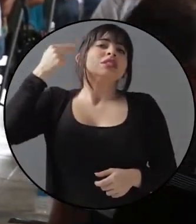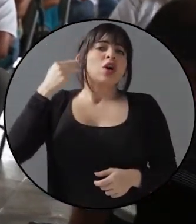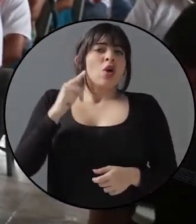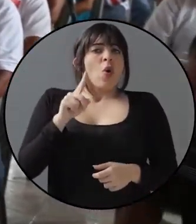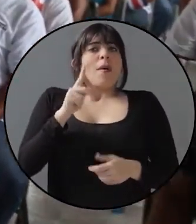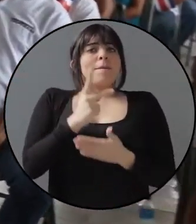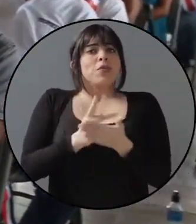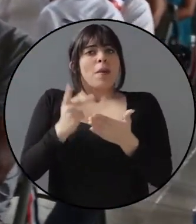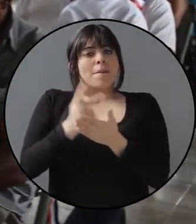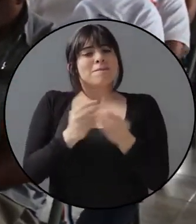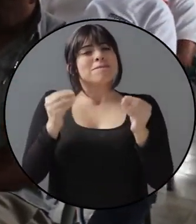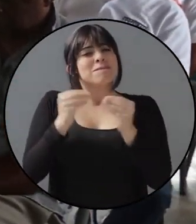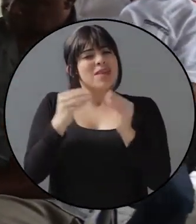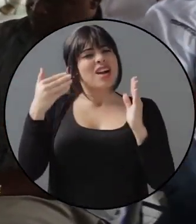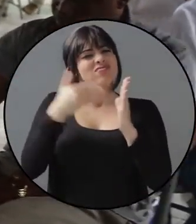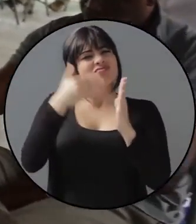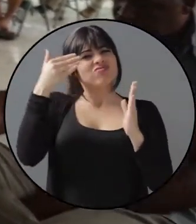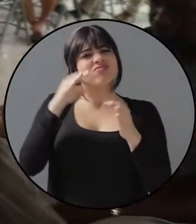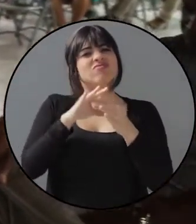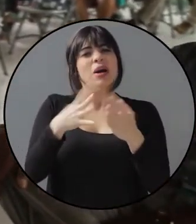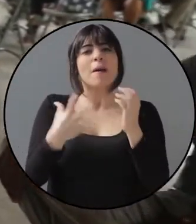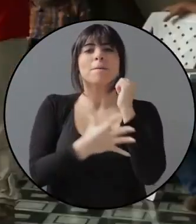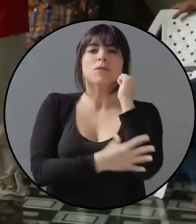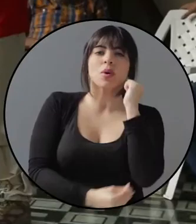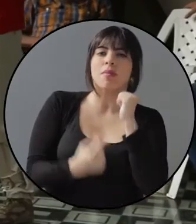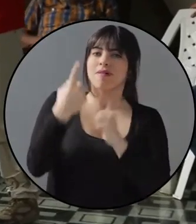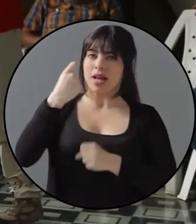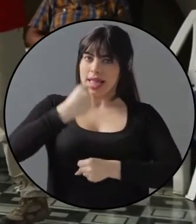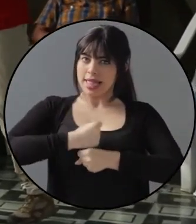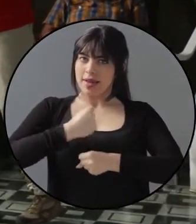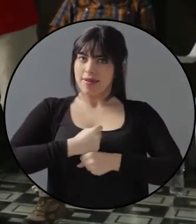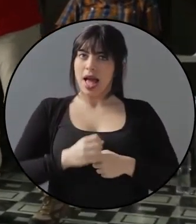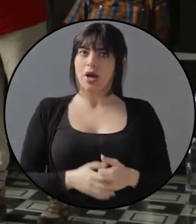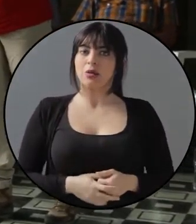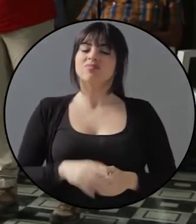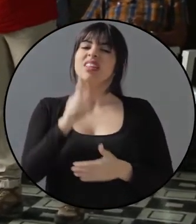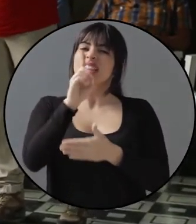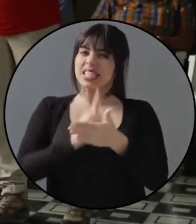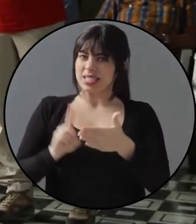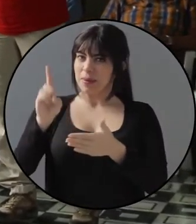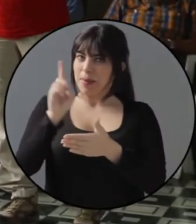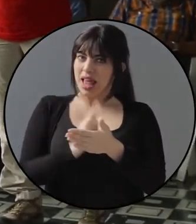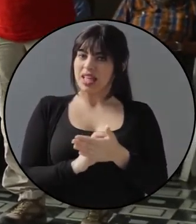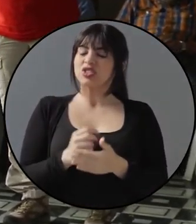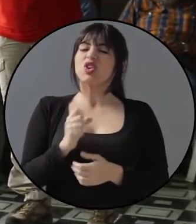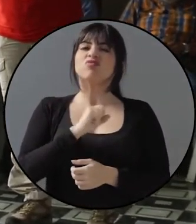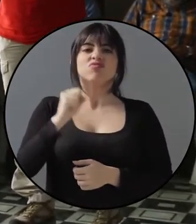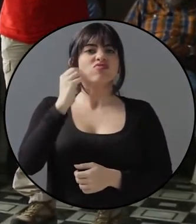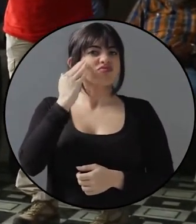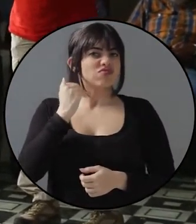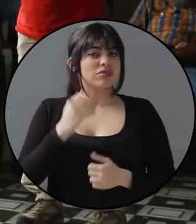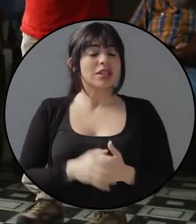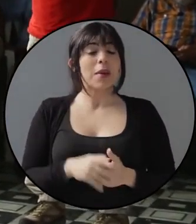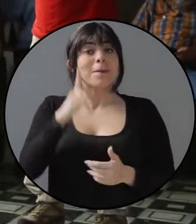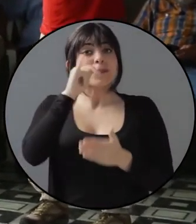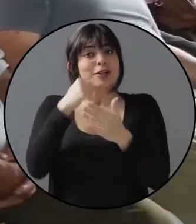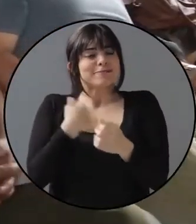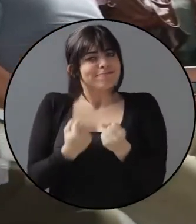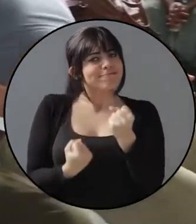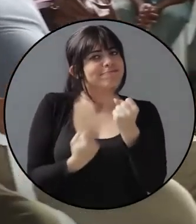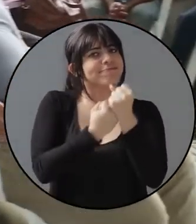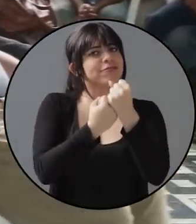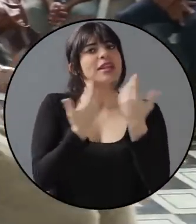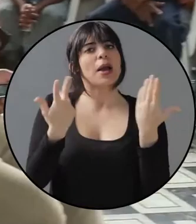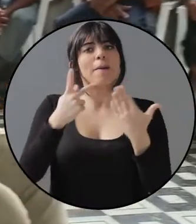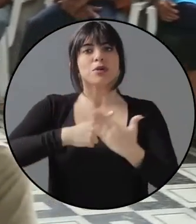Limón históricamente ha sido una de las provincias más golpeadas por la pobreza y el desempleo, por la discriminación y el racismo.